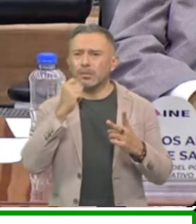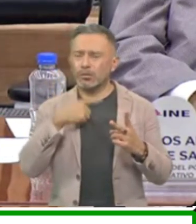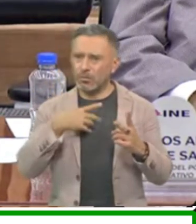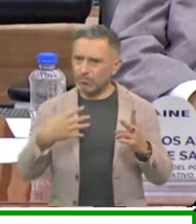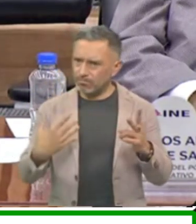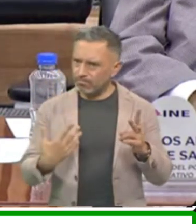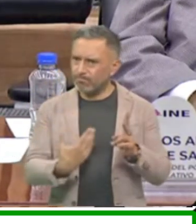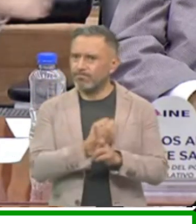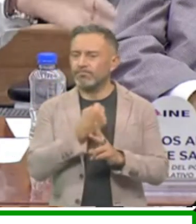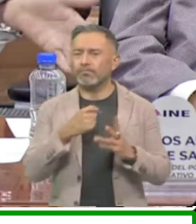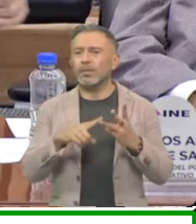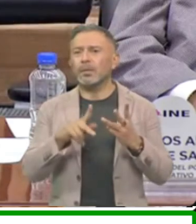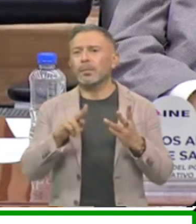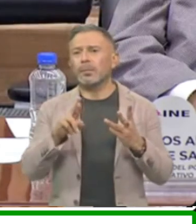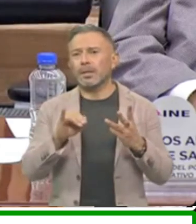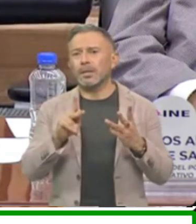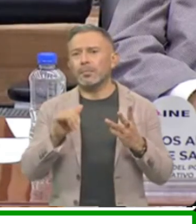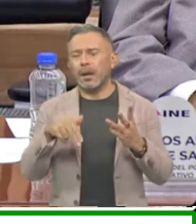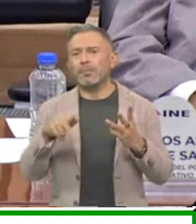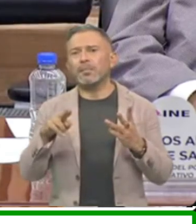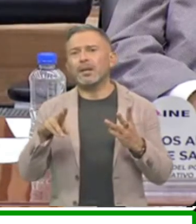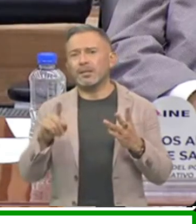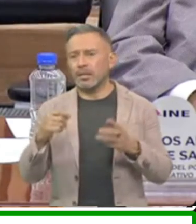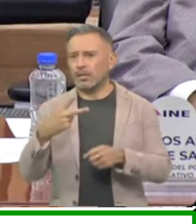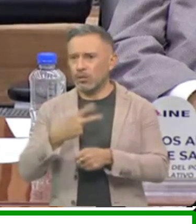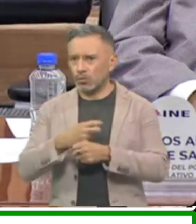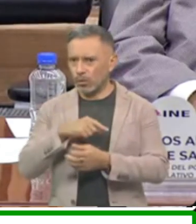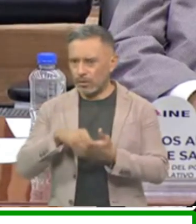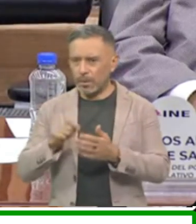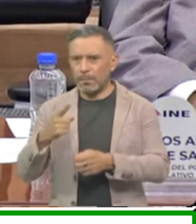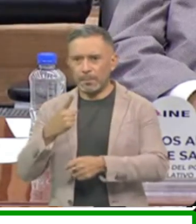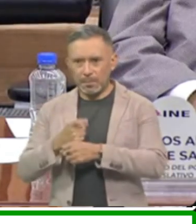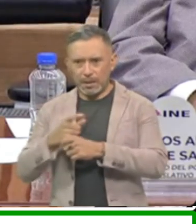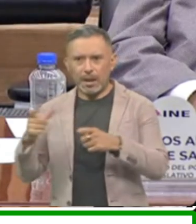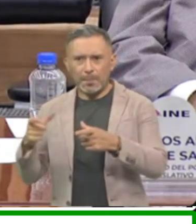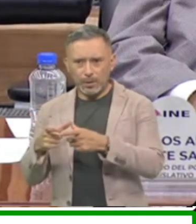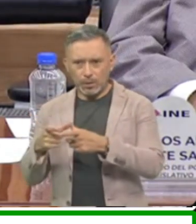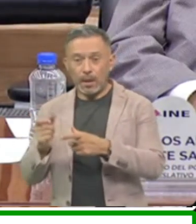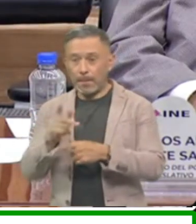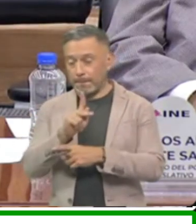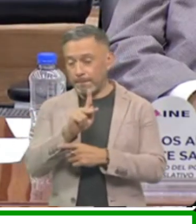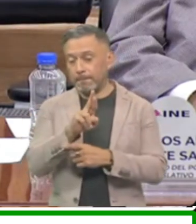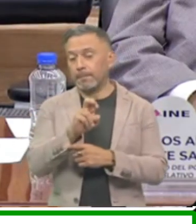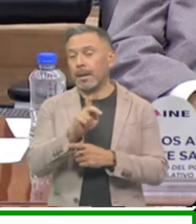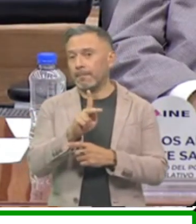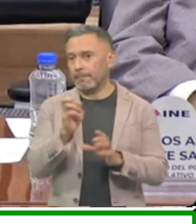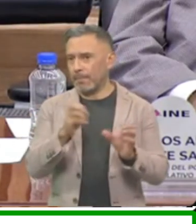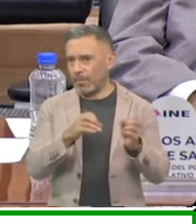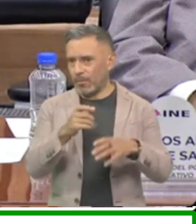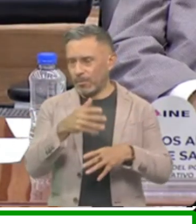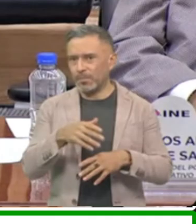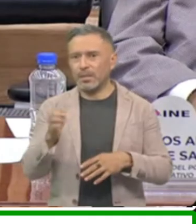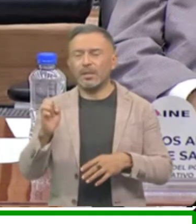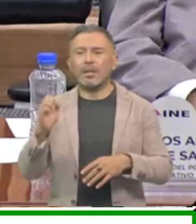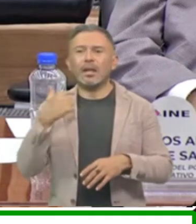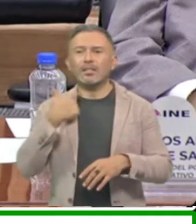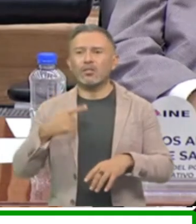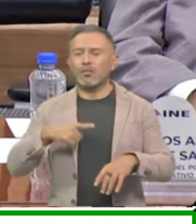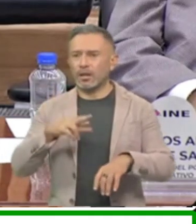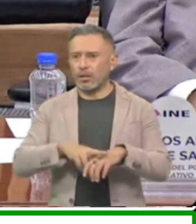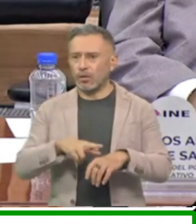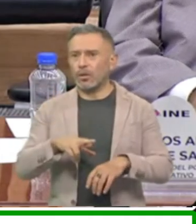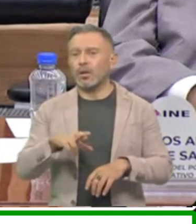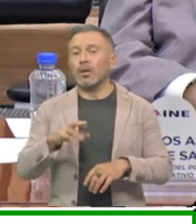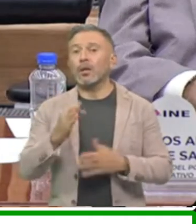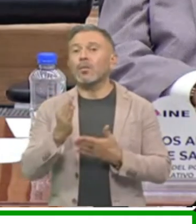República. PRI, PAN y PRD quedó en segundo lugar, primera minoría según los datos del PREP con el exgobernador Ramírez Acuña.